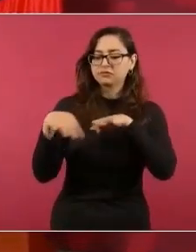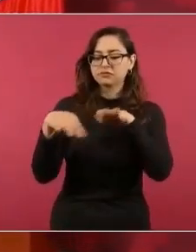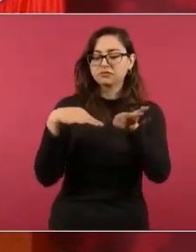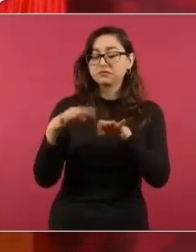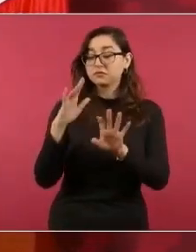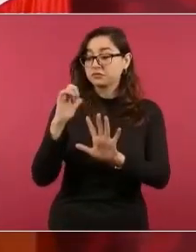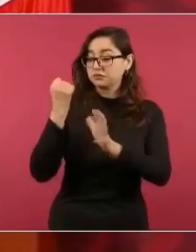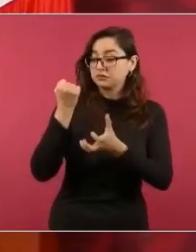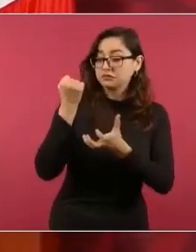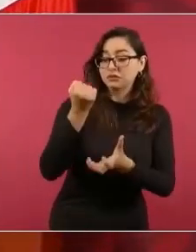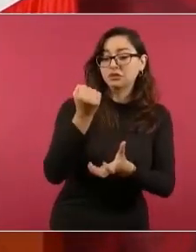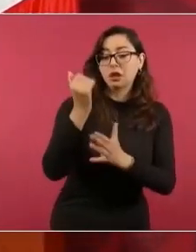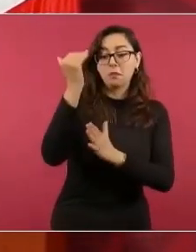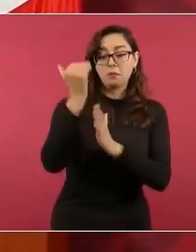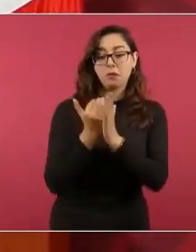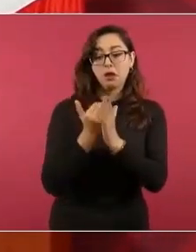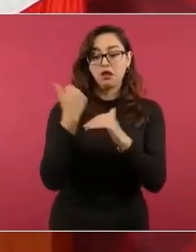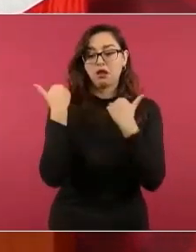presupuestal